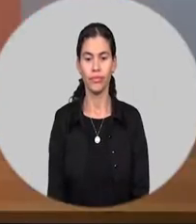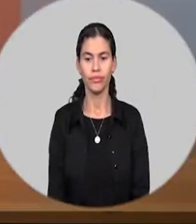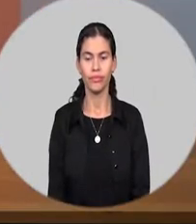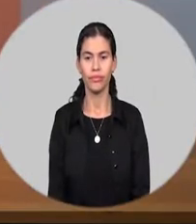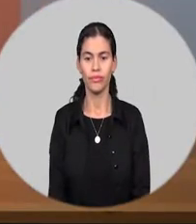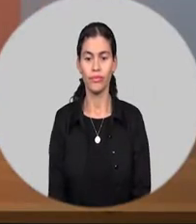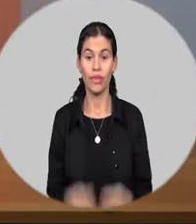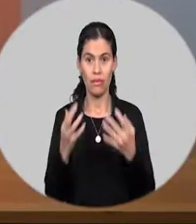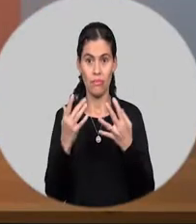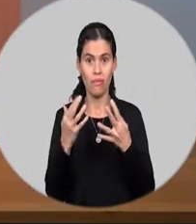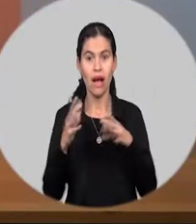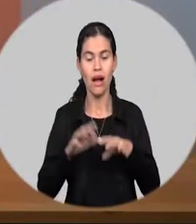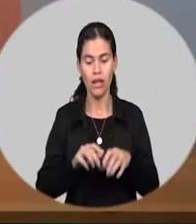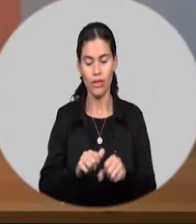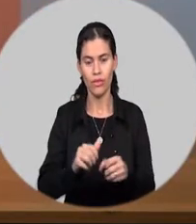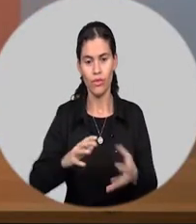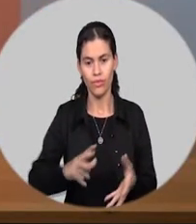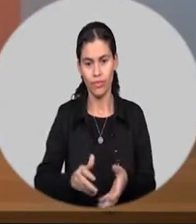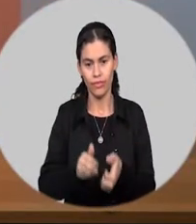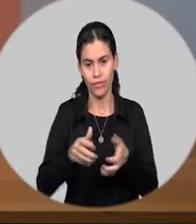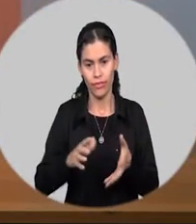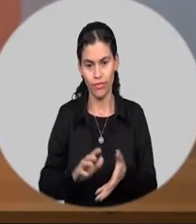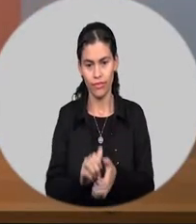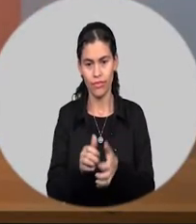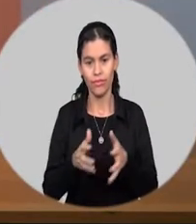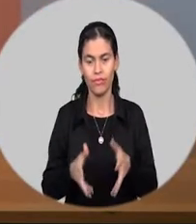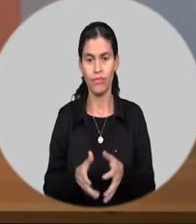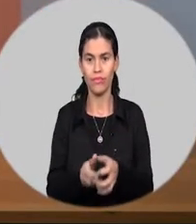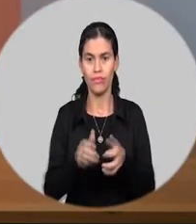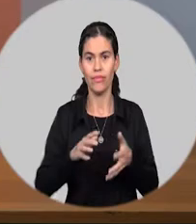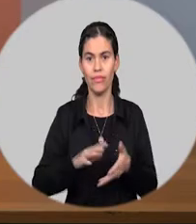Voy a mezclar con la mano.